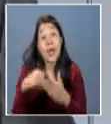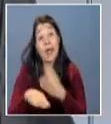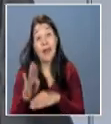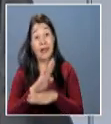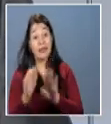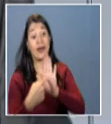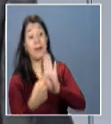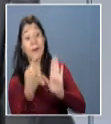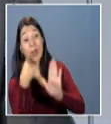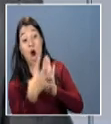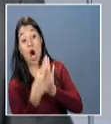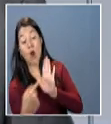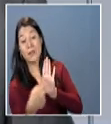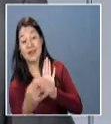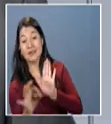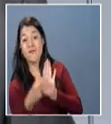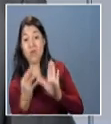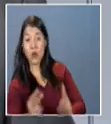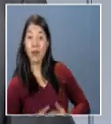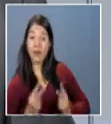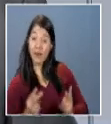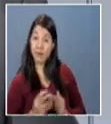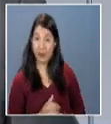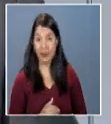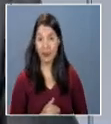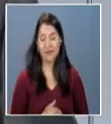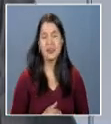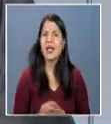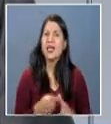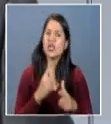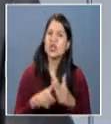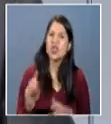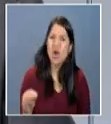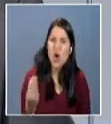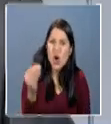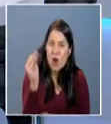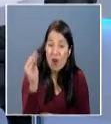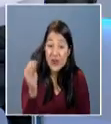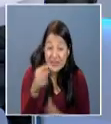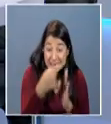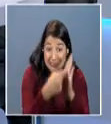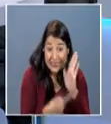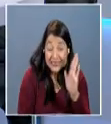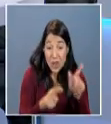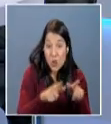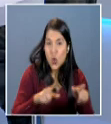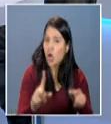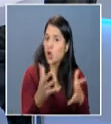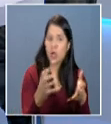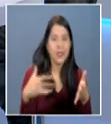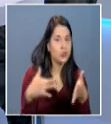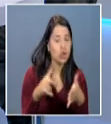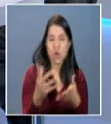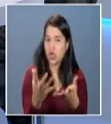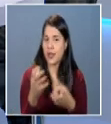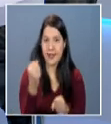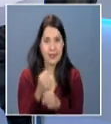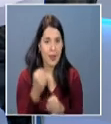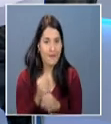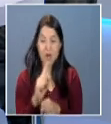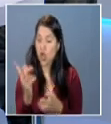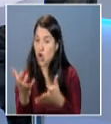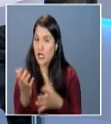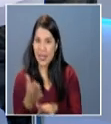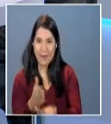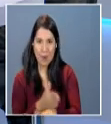es el ideal para, digamos, tener éxito en la vida? Entonces, los jóvenes en estas comunidades no quieren estudiar, no quieren trabajar, no quieren superarse,